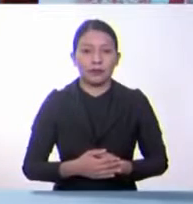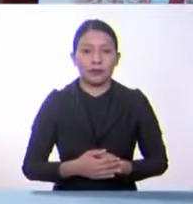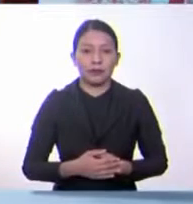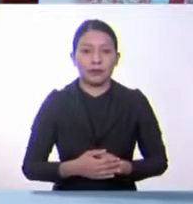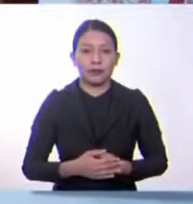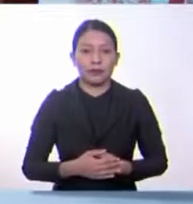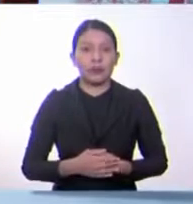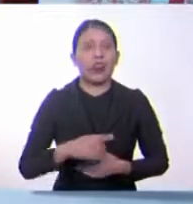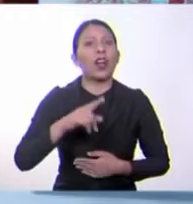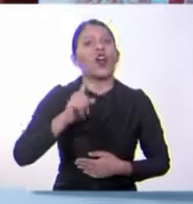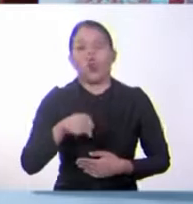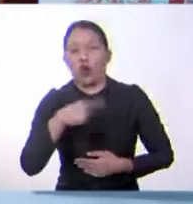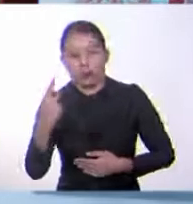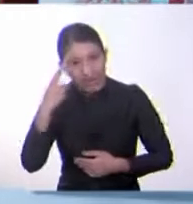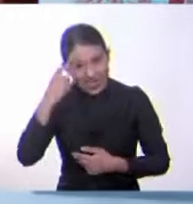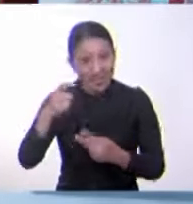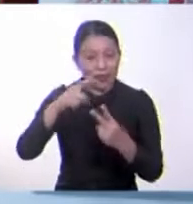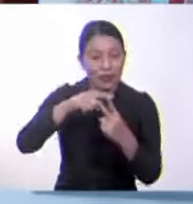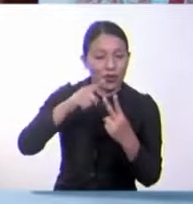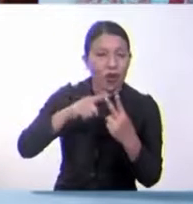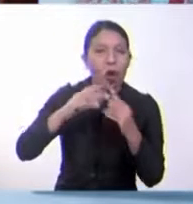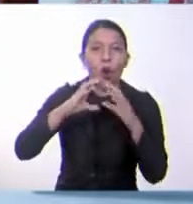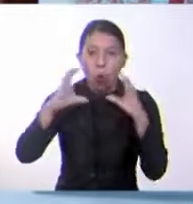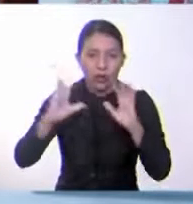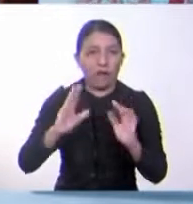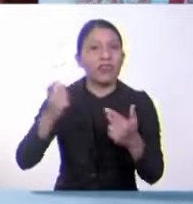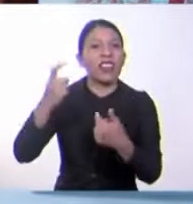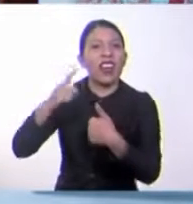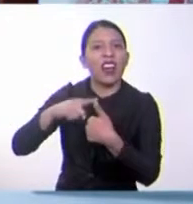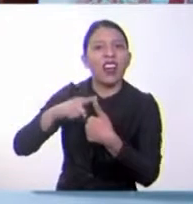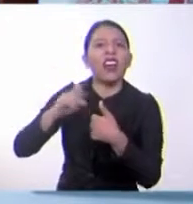cortas la tercera vejiga de esta manera por el